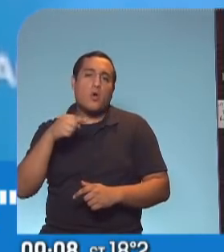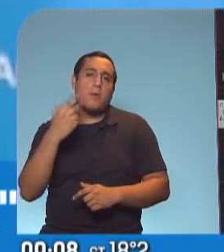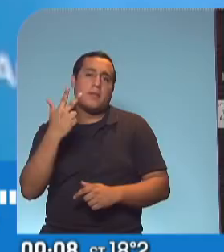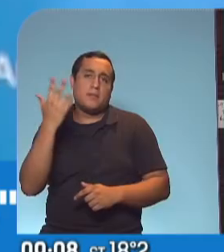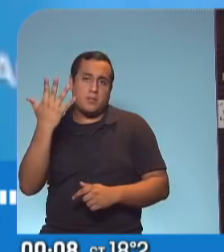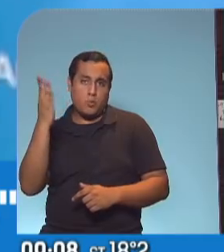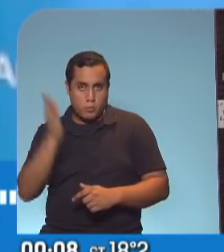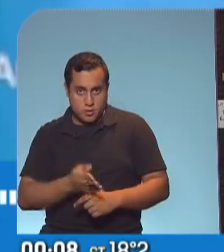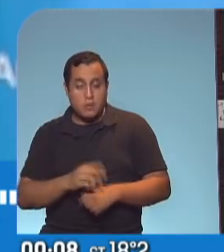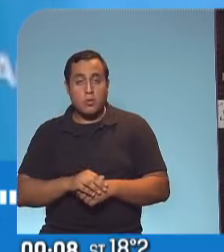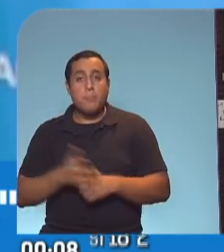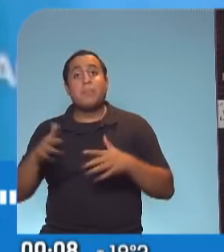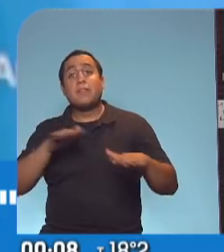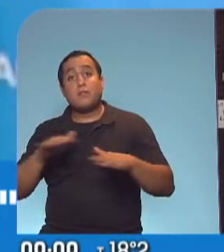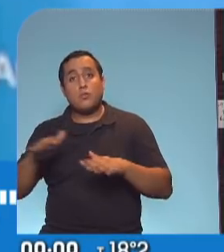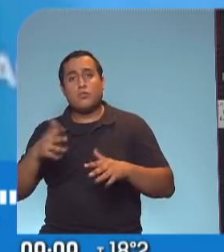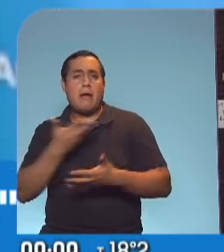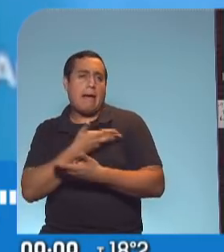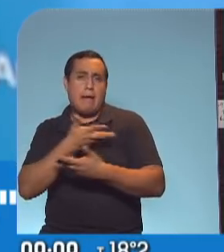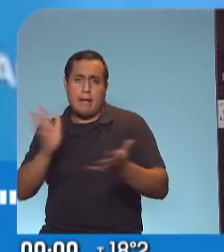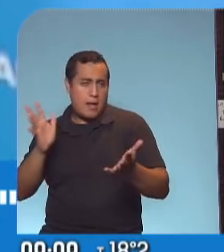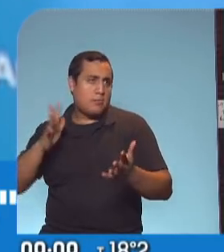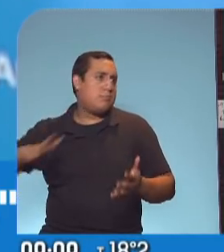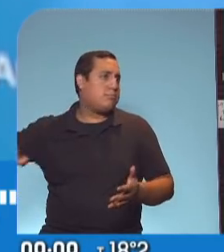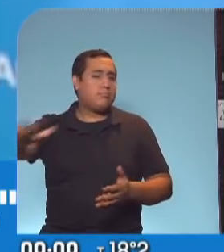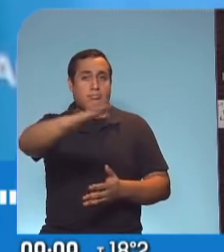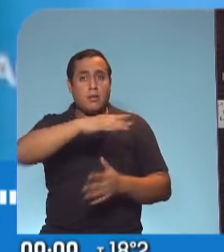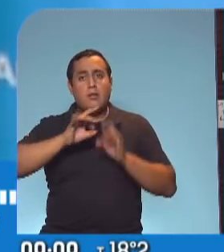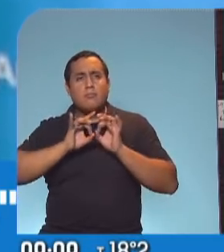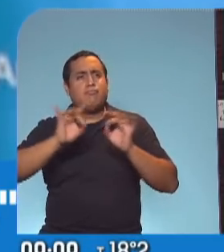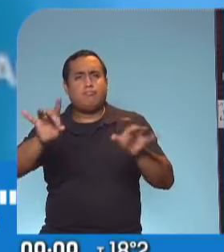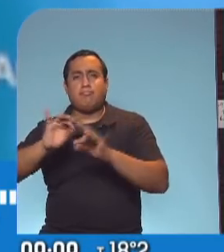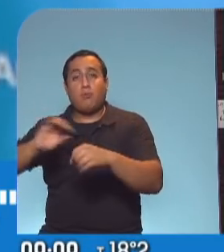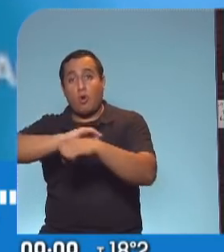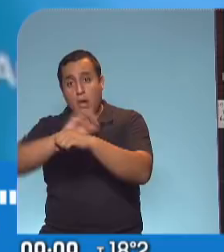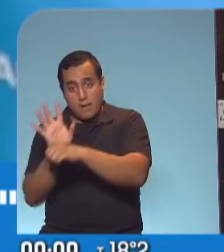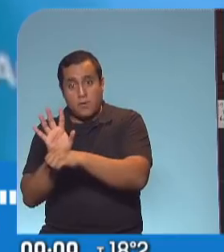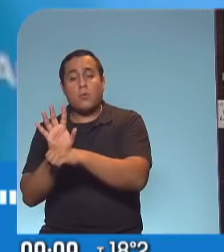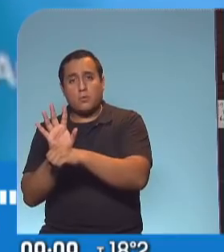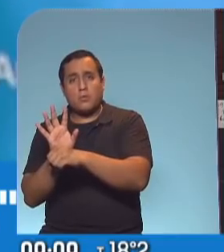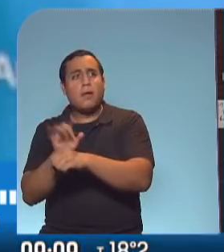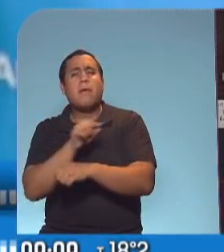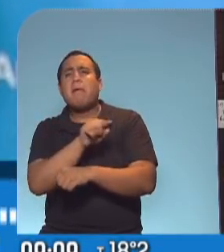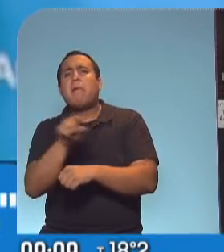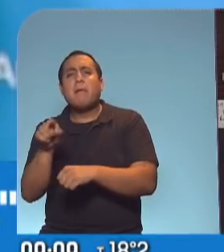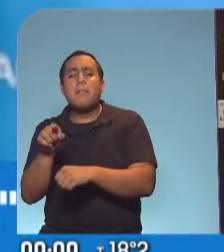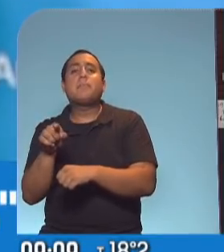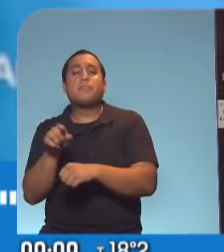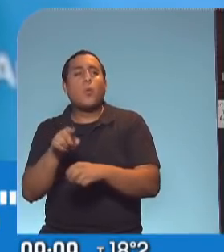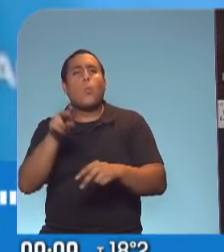9,35%. La situación global que contextualiza la pandemia de coronavirus genera una cantidad